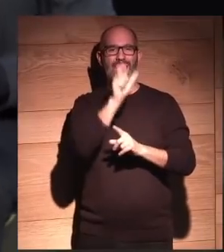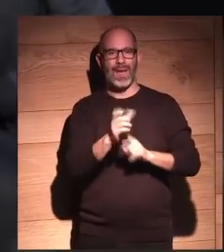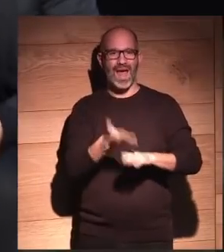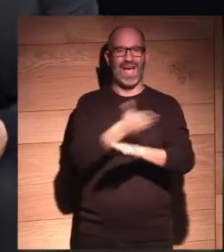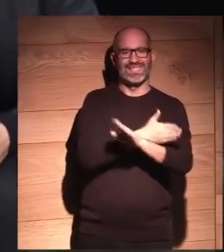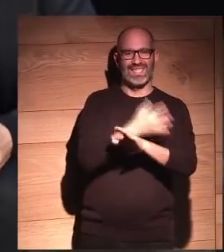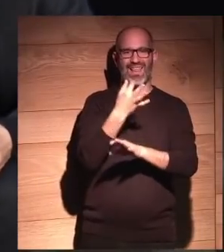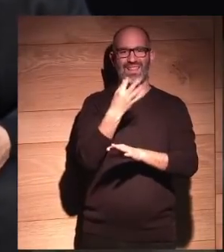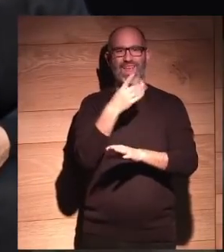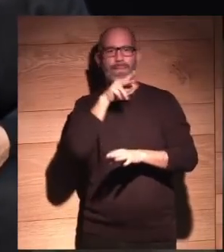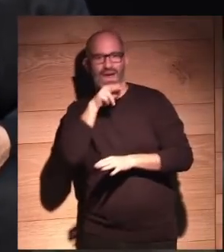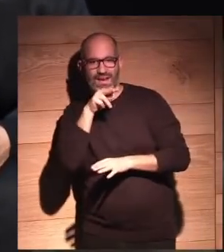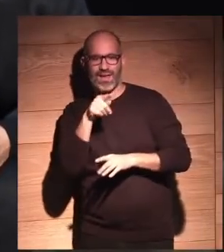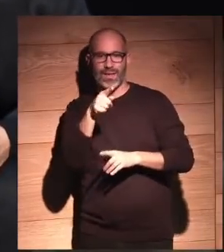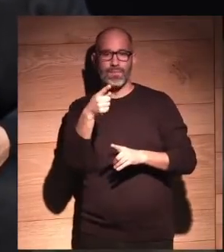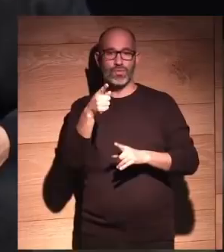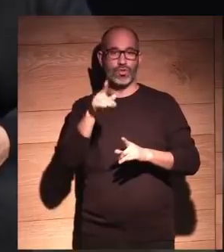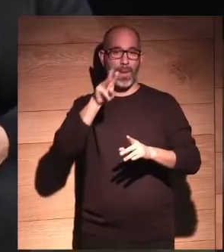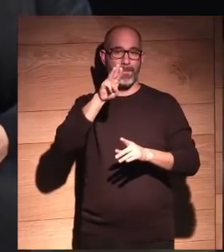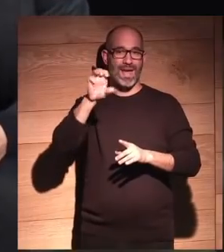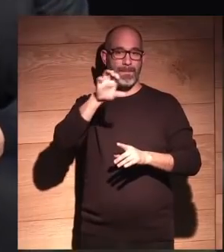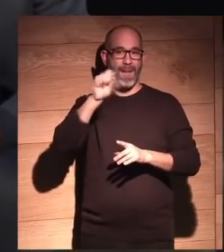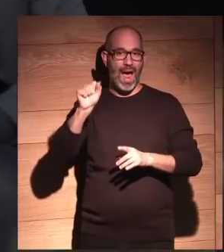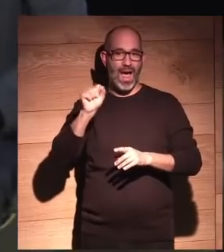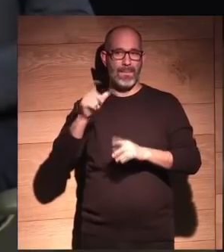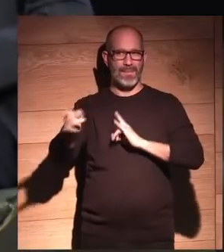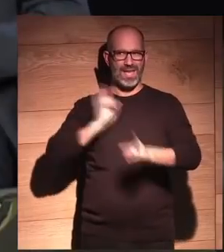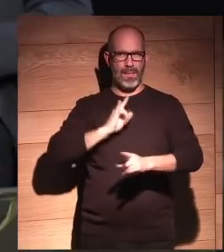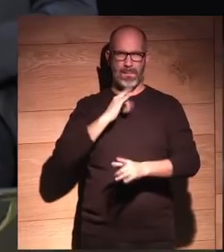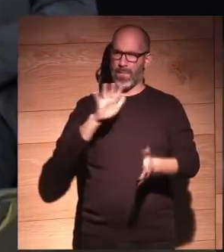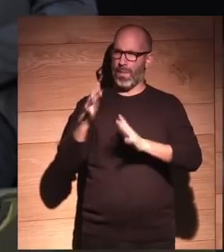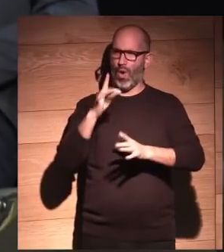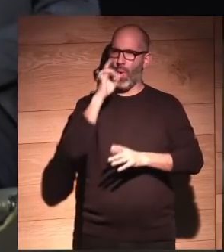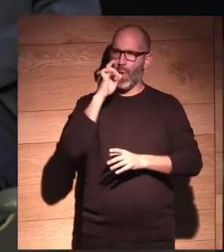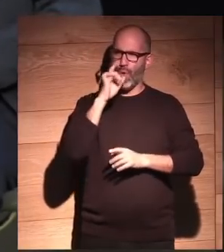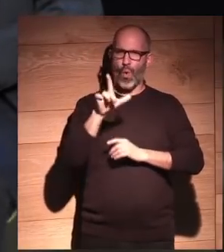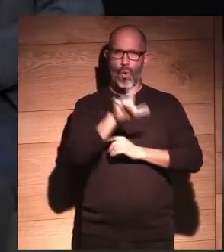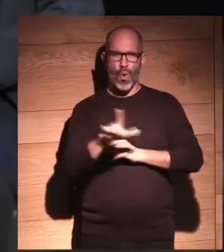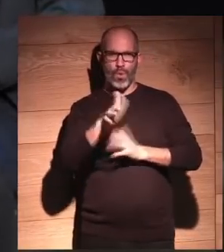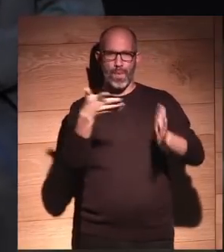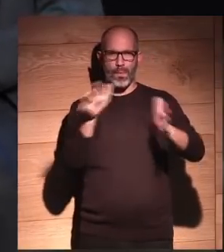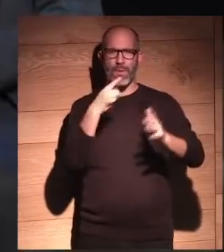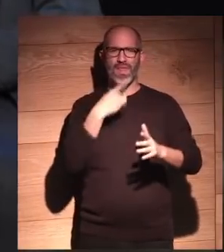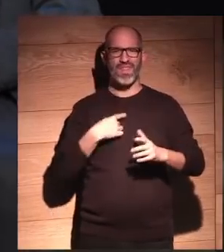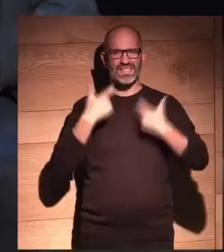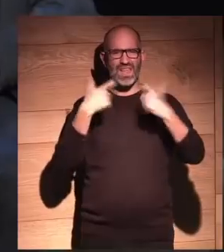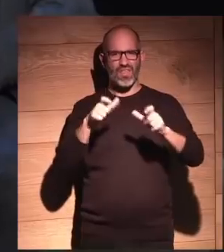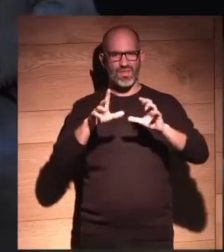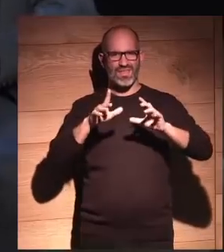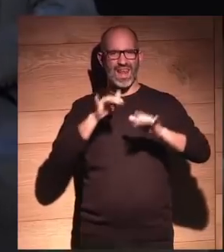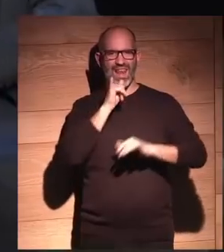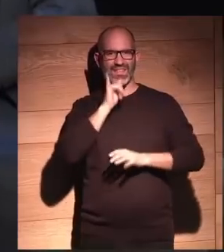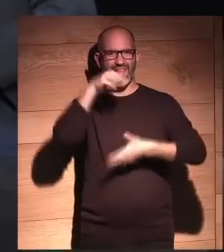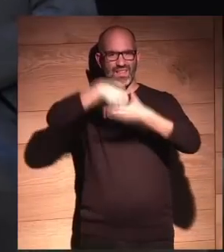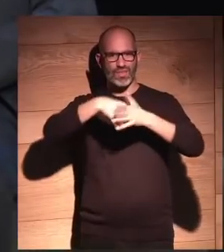hablar. Y lo cuento ahí cuando me llama Pepa, yo creo que era junio o julio, ¿no? Oye, vamos a hacer una sección de latín. Y literalmente le digo, tú estás